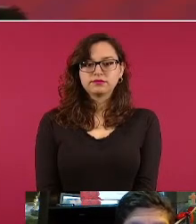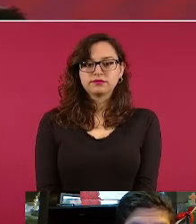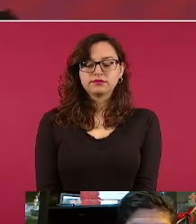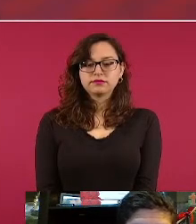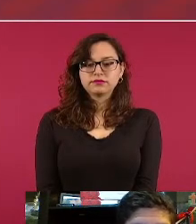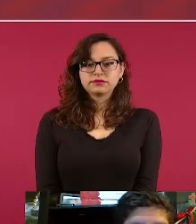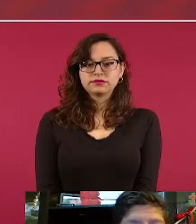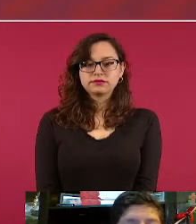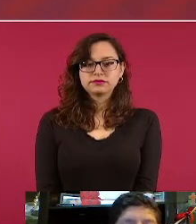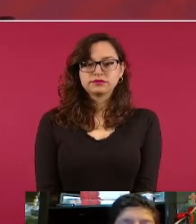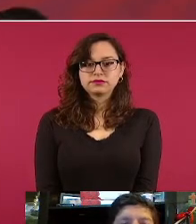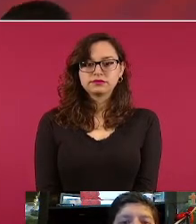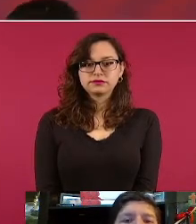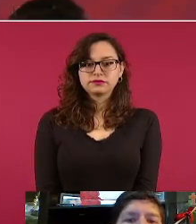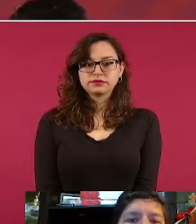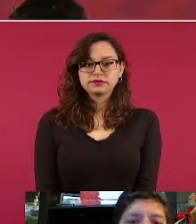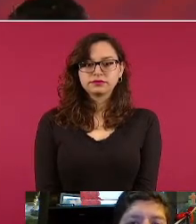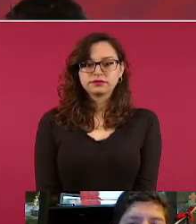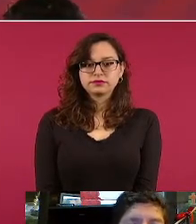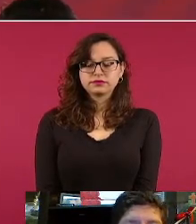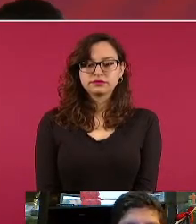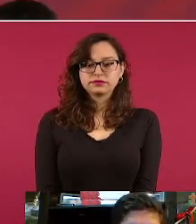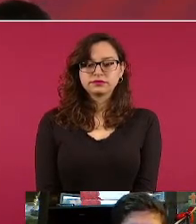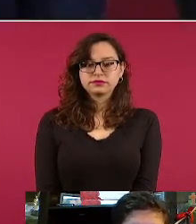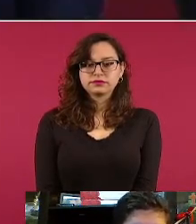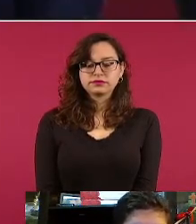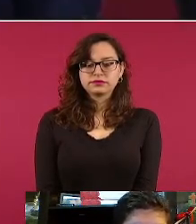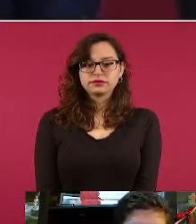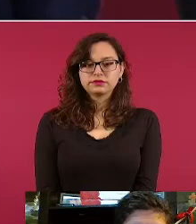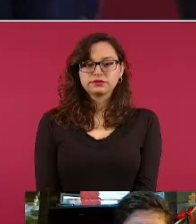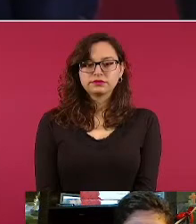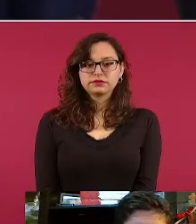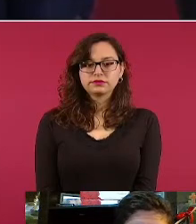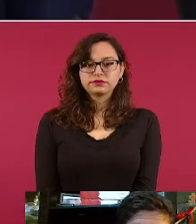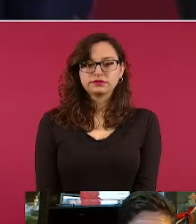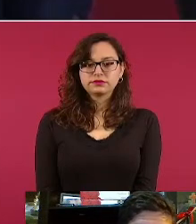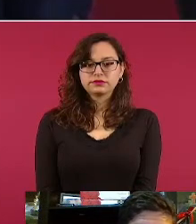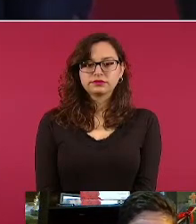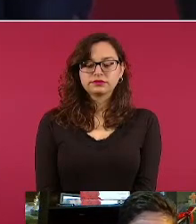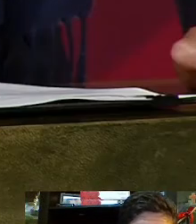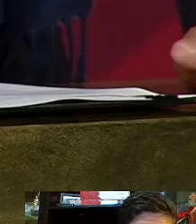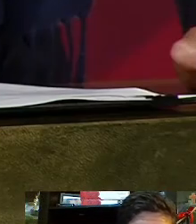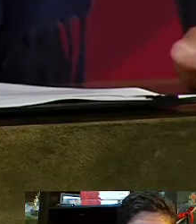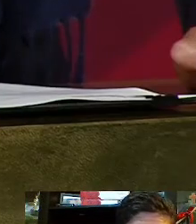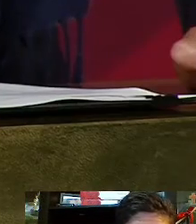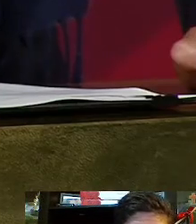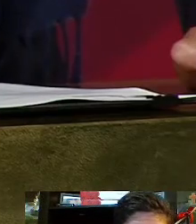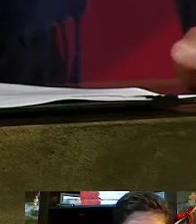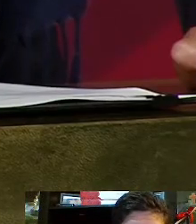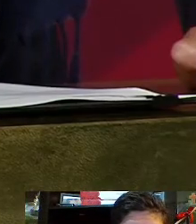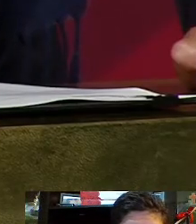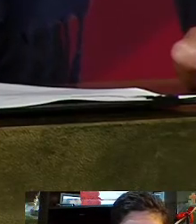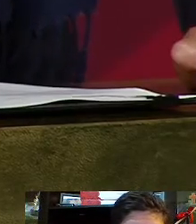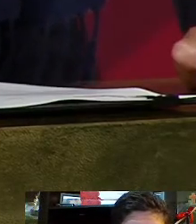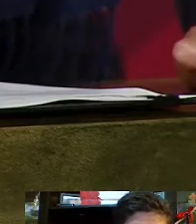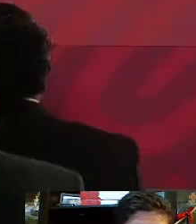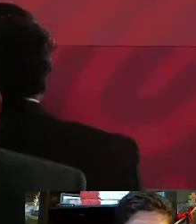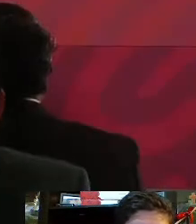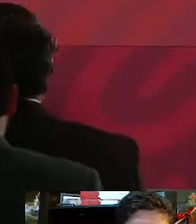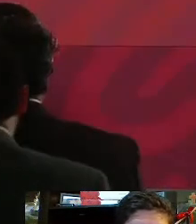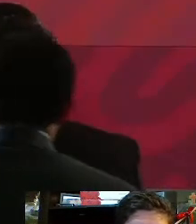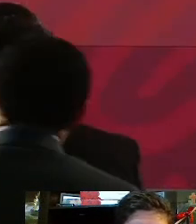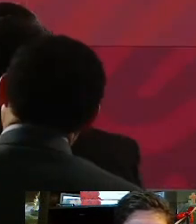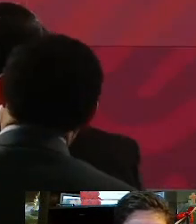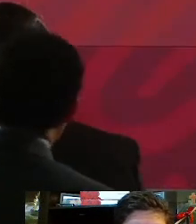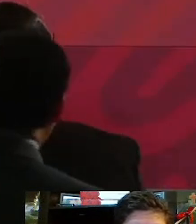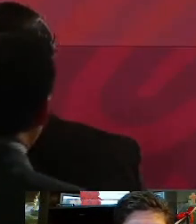los productos, todavía no lo sé, cuáles son los productos, cómo van a estar señalados o